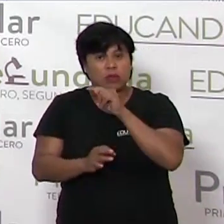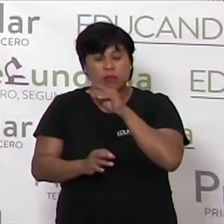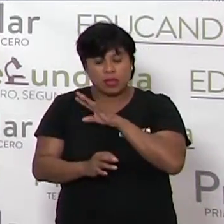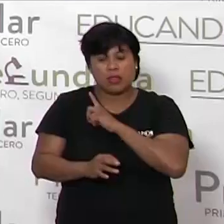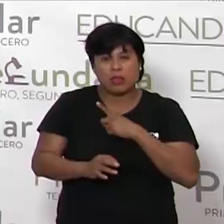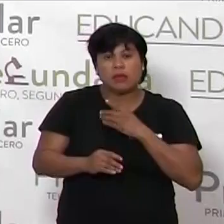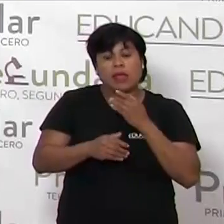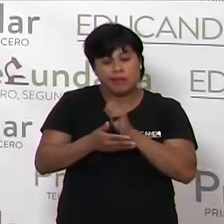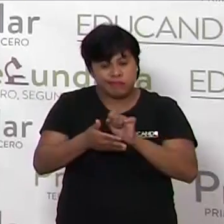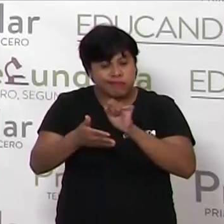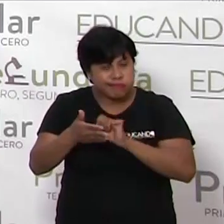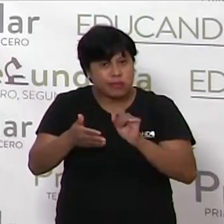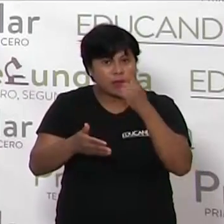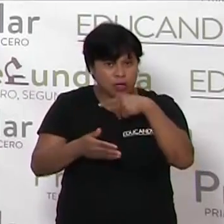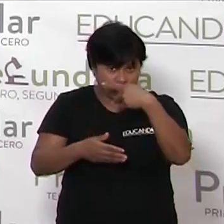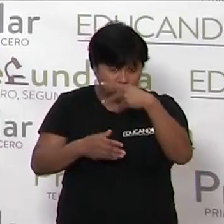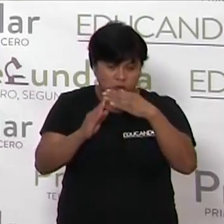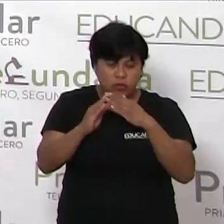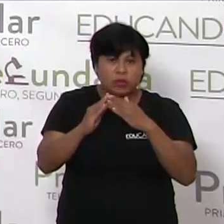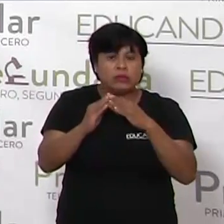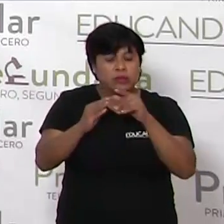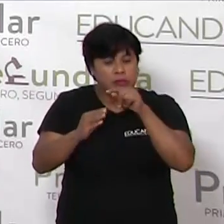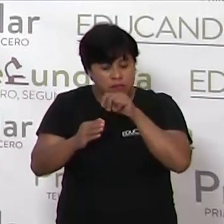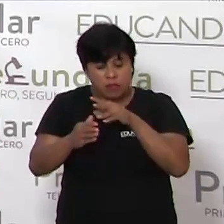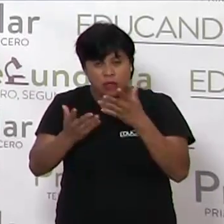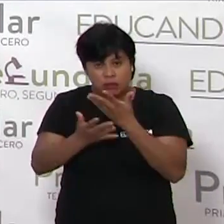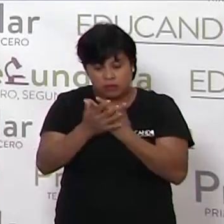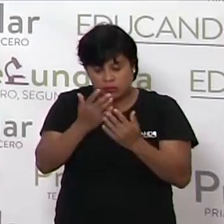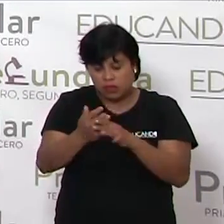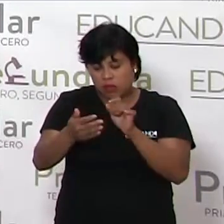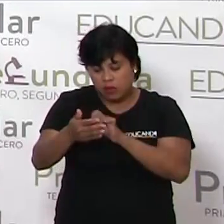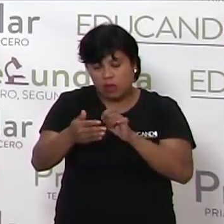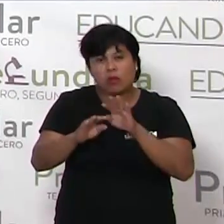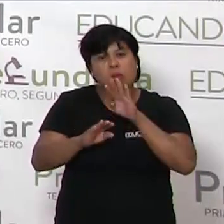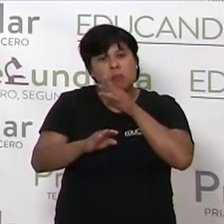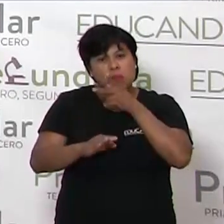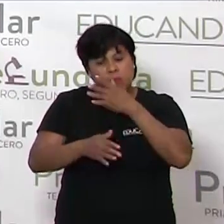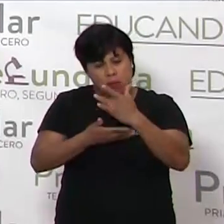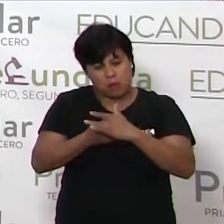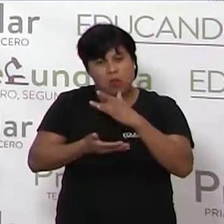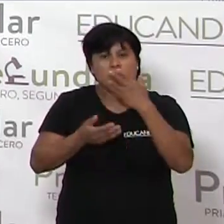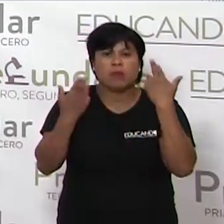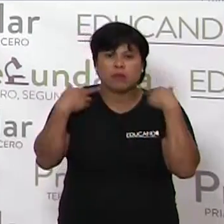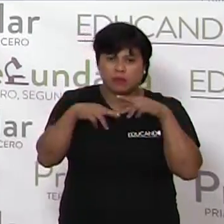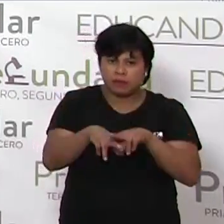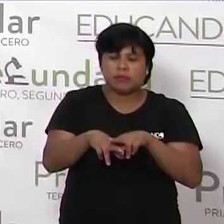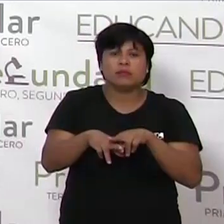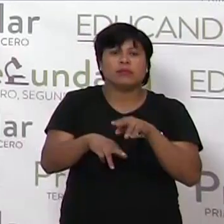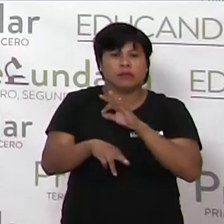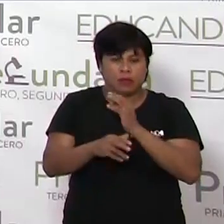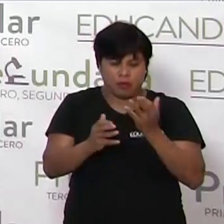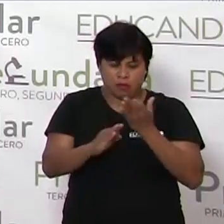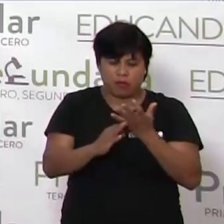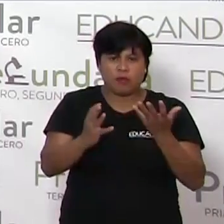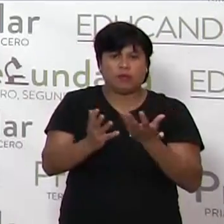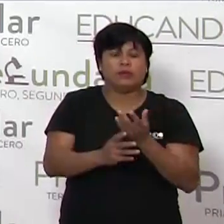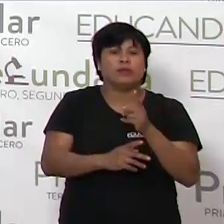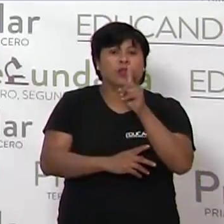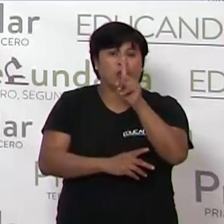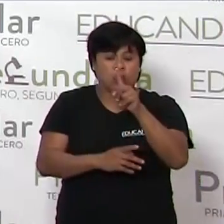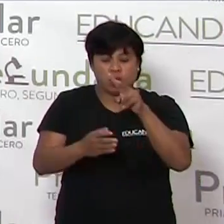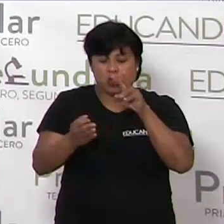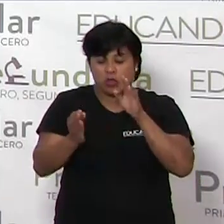importante también que tú puedas desarrollar unos algoritmos tú mismo en tu casa, con apoyo de tus papás, de tu maestro, por supuesto. Y vamos a